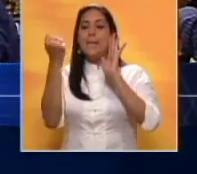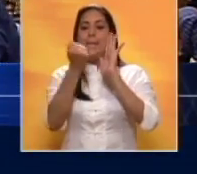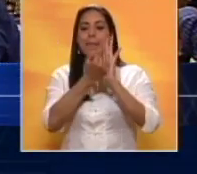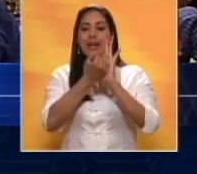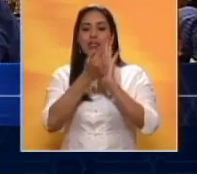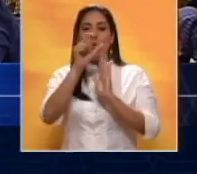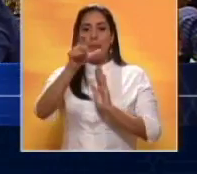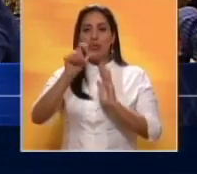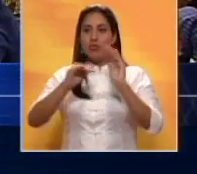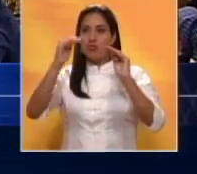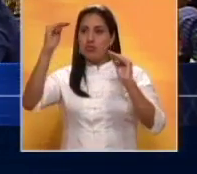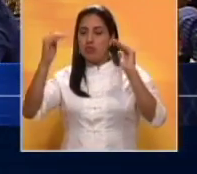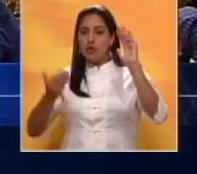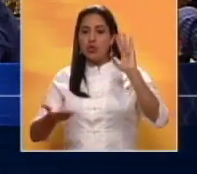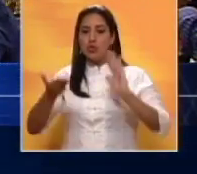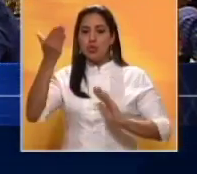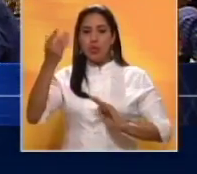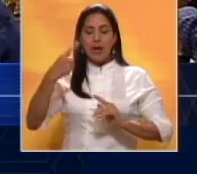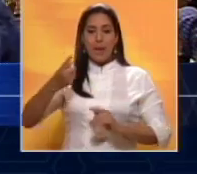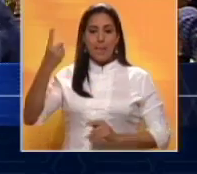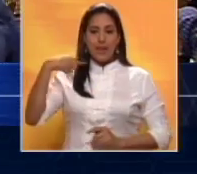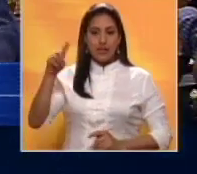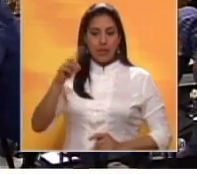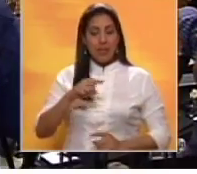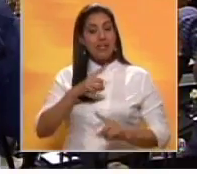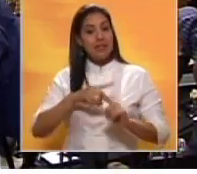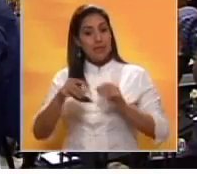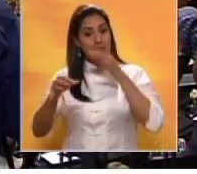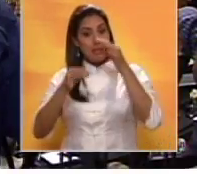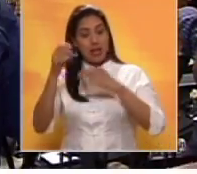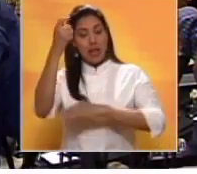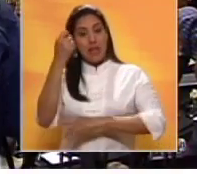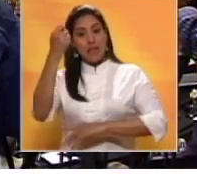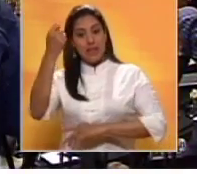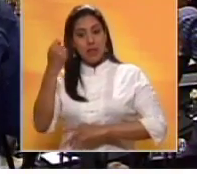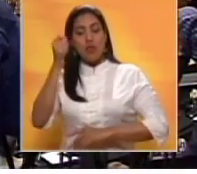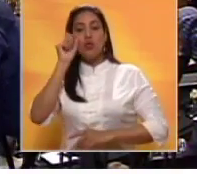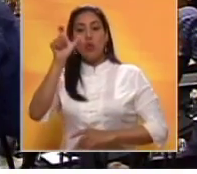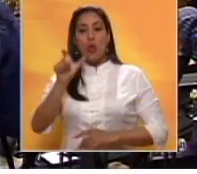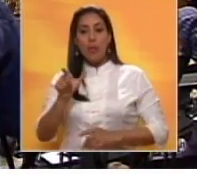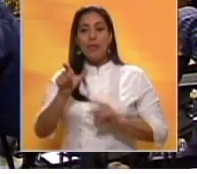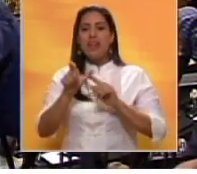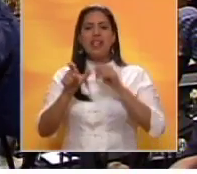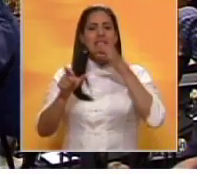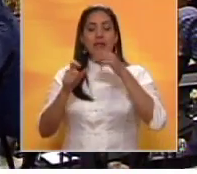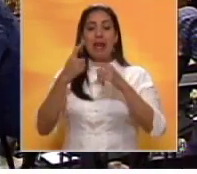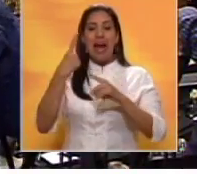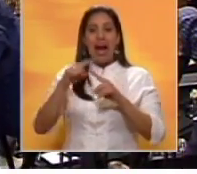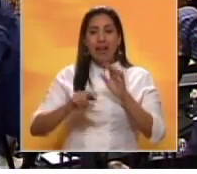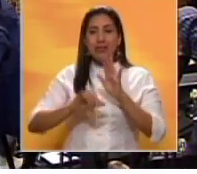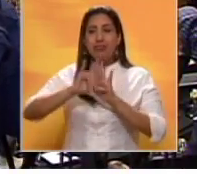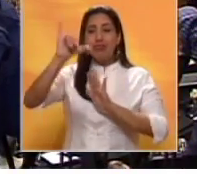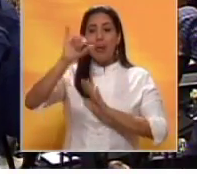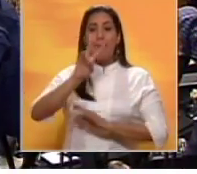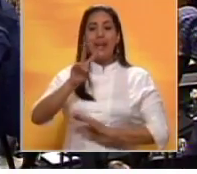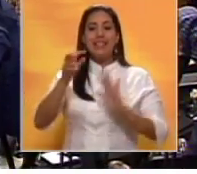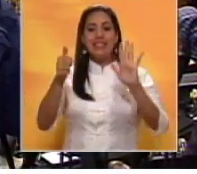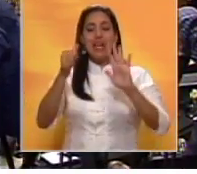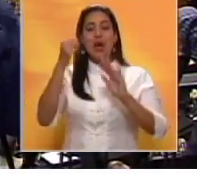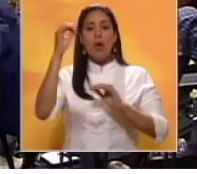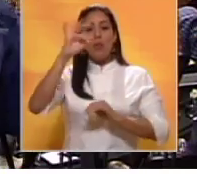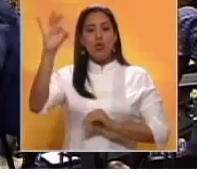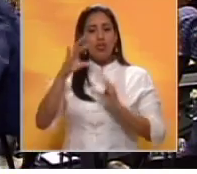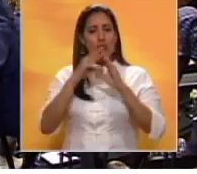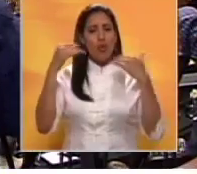al consumidor del pasado mes. Señalaba el diputado Rafael Guzmán que alcanzó el